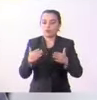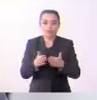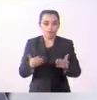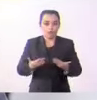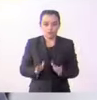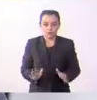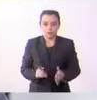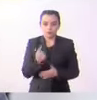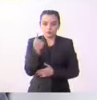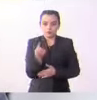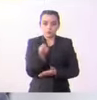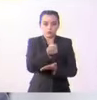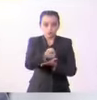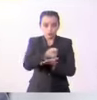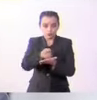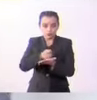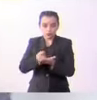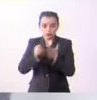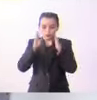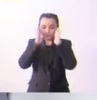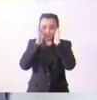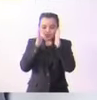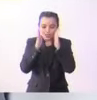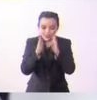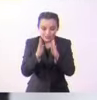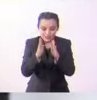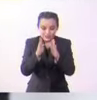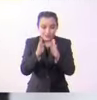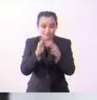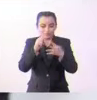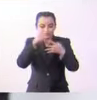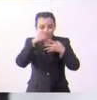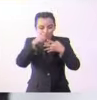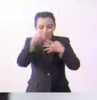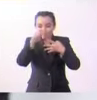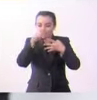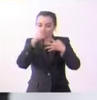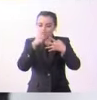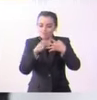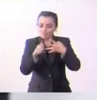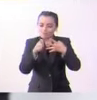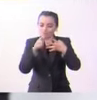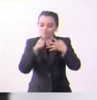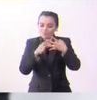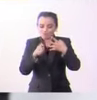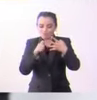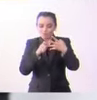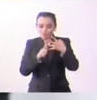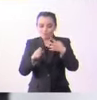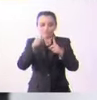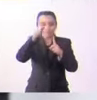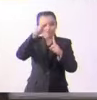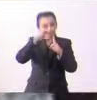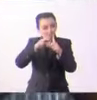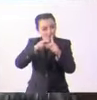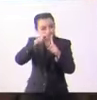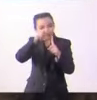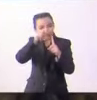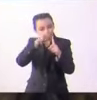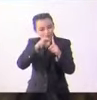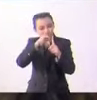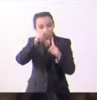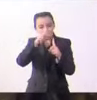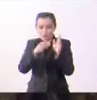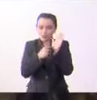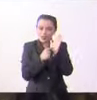escritora realista le presta importancia a los detalles. Va describiendo de tal forma que estos cuentos pueden representar un